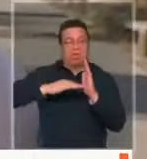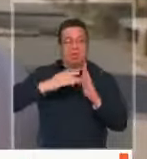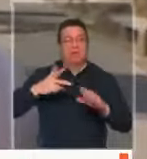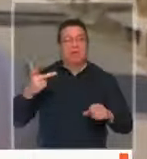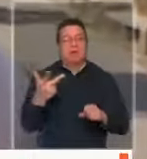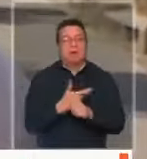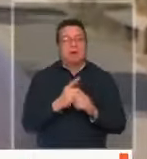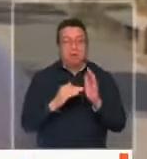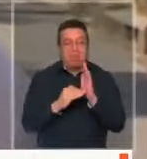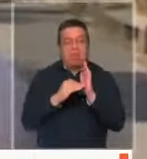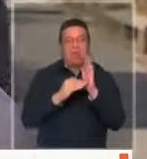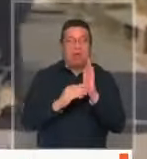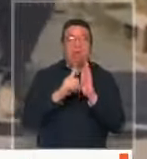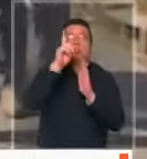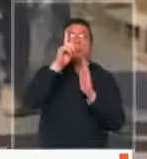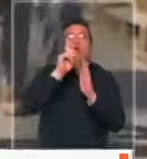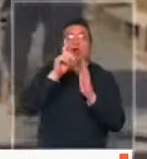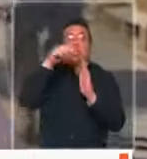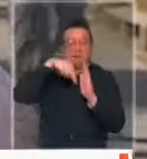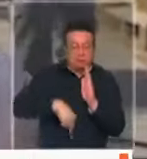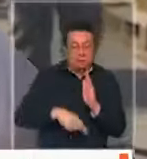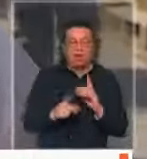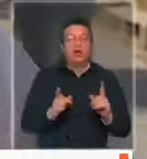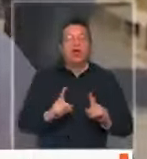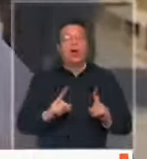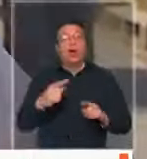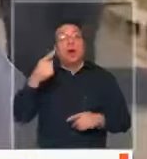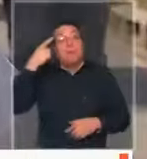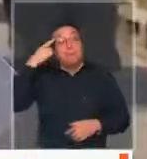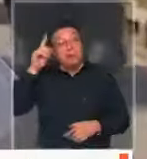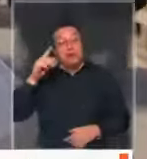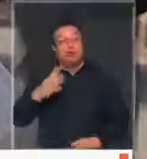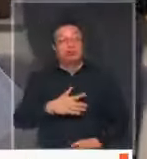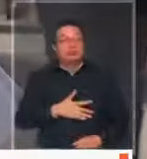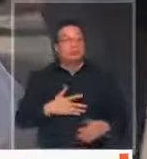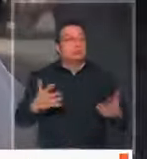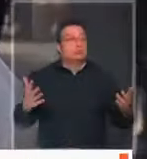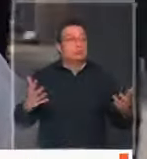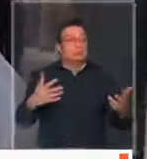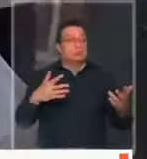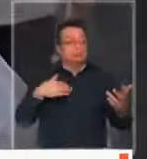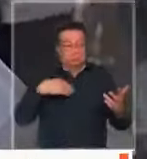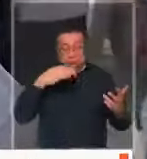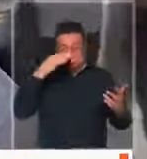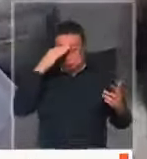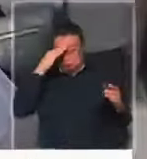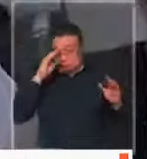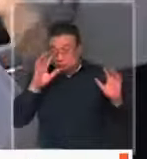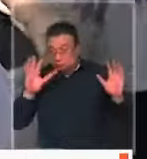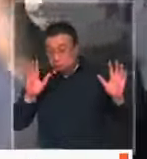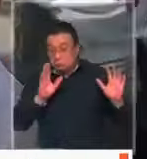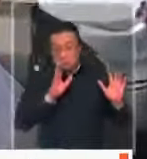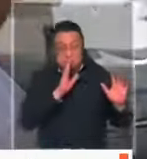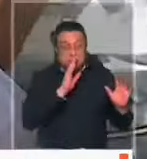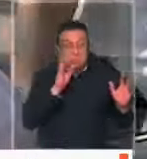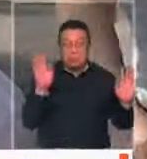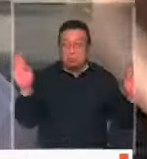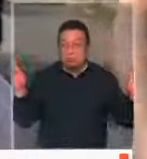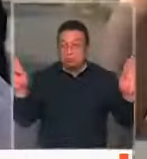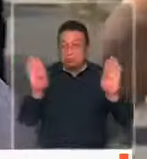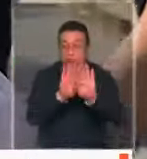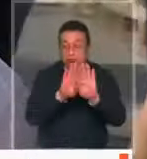que ni subía ni bajaba. Pero yo dije, ya tuve confianza, pero en eso que se cierra la puerta,